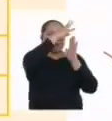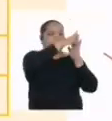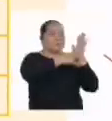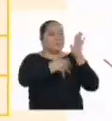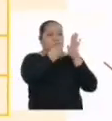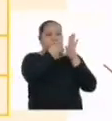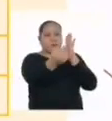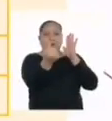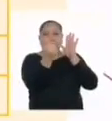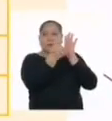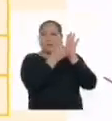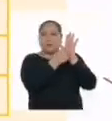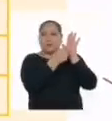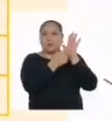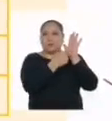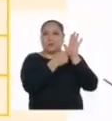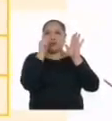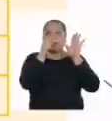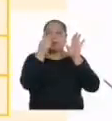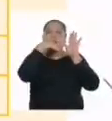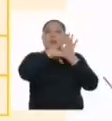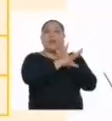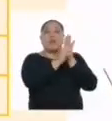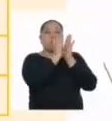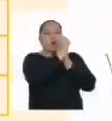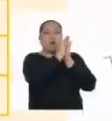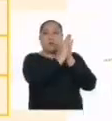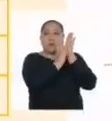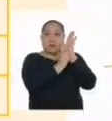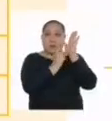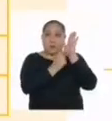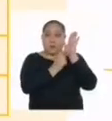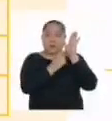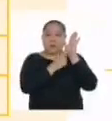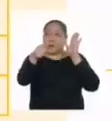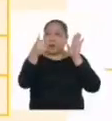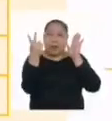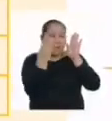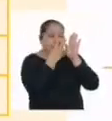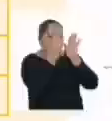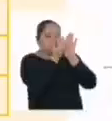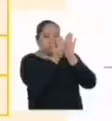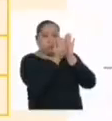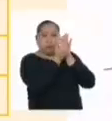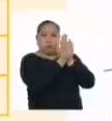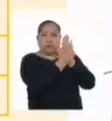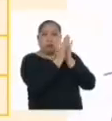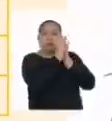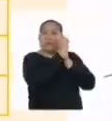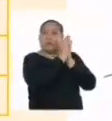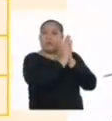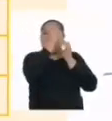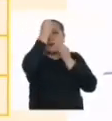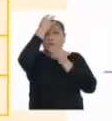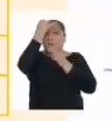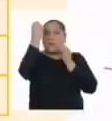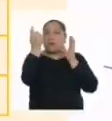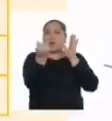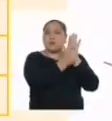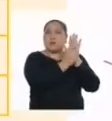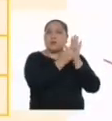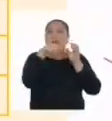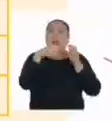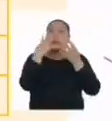tabla que ven en pantalla dentro de nuestras libretas de apuntes. Como pueden ver, es un registro de información de